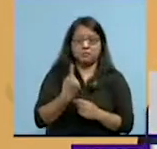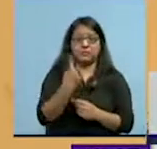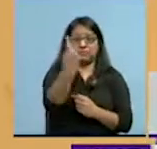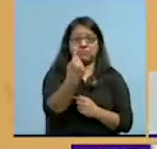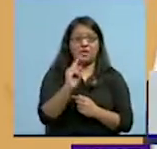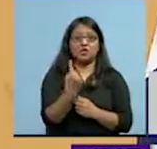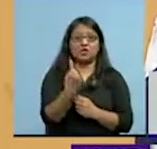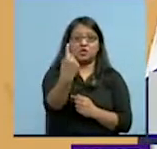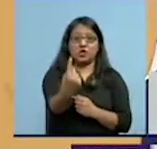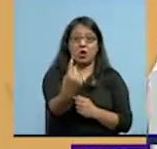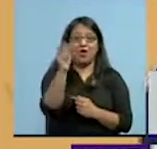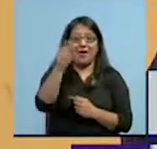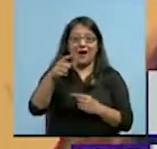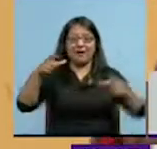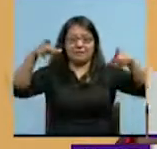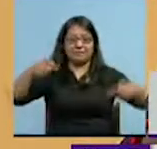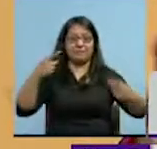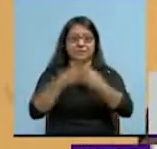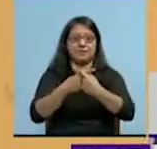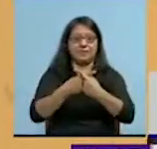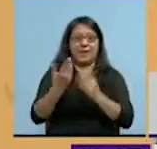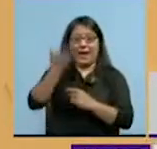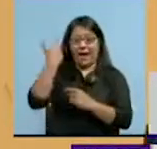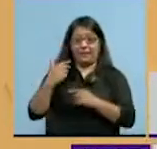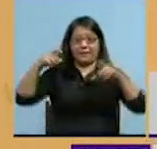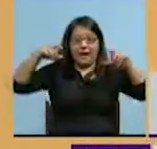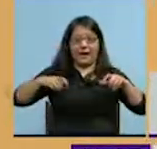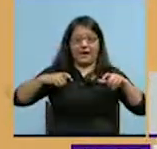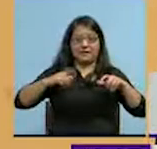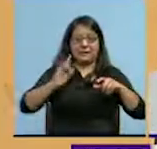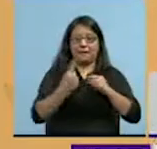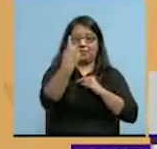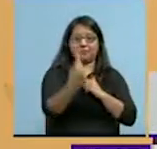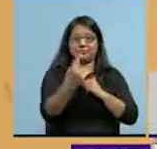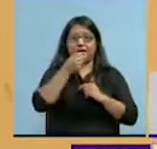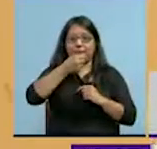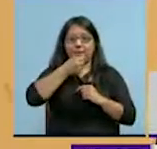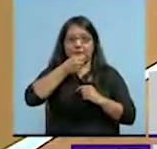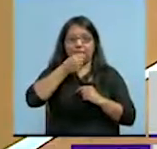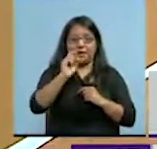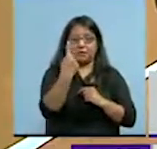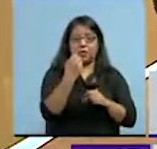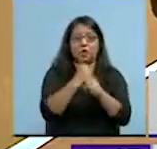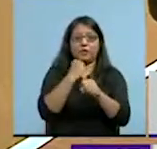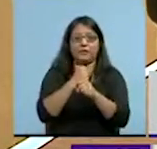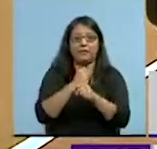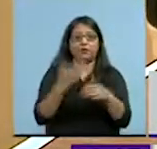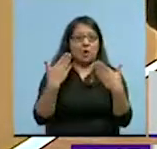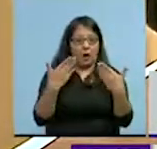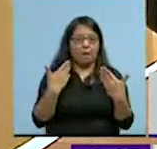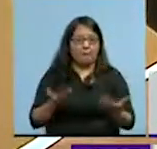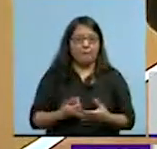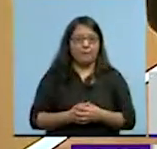literalmente atrás tenía la cancha digamos pero estaba solo literalmente trabajando y pudo hacer lo que era